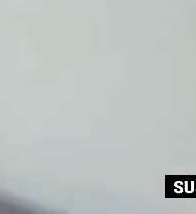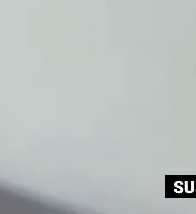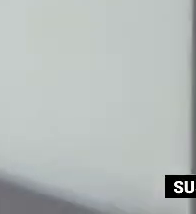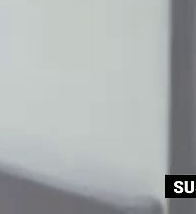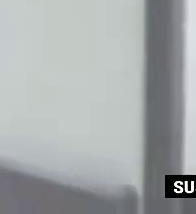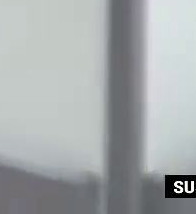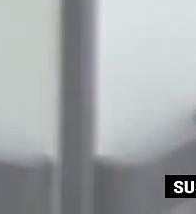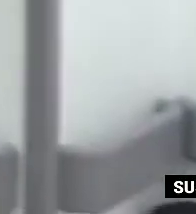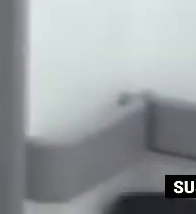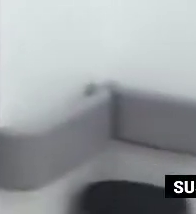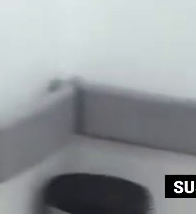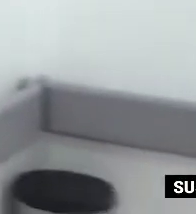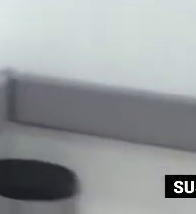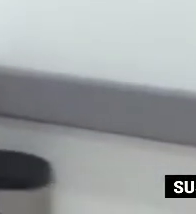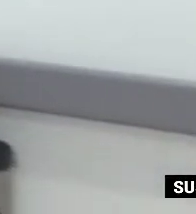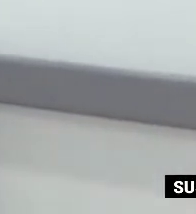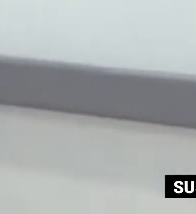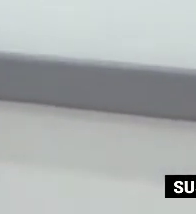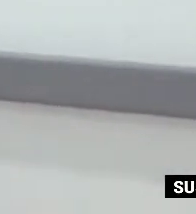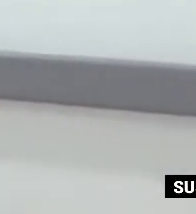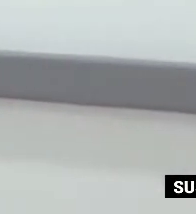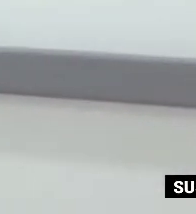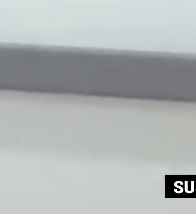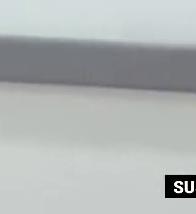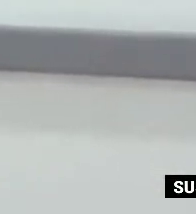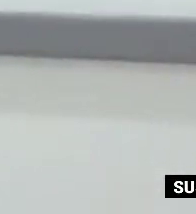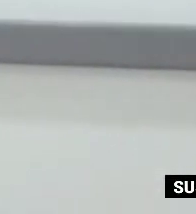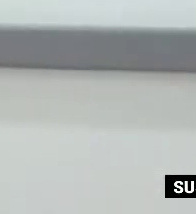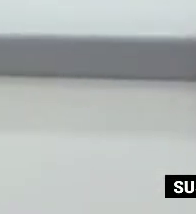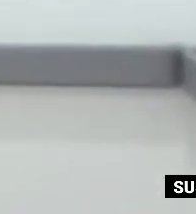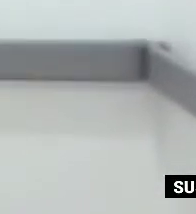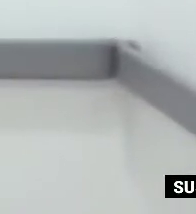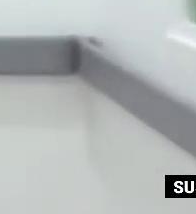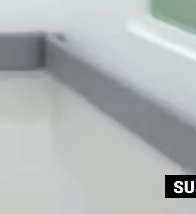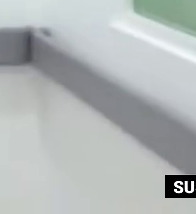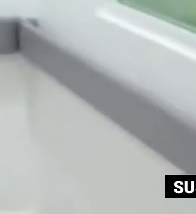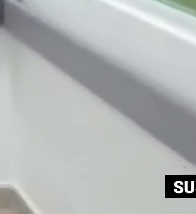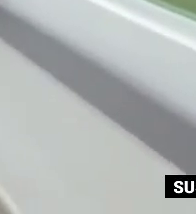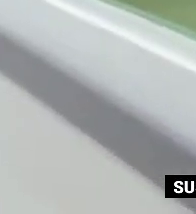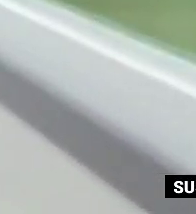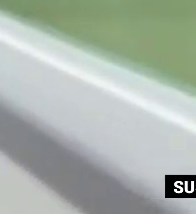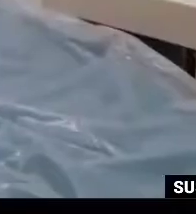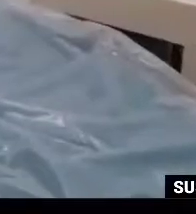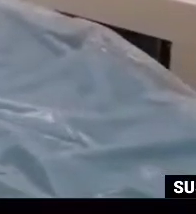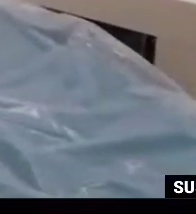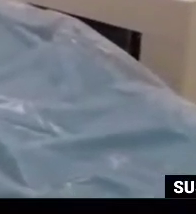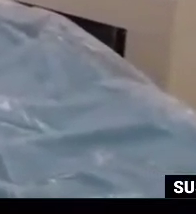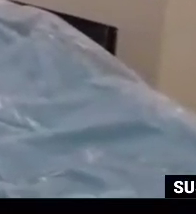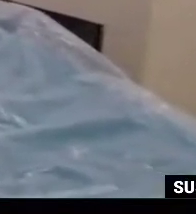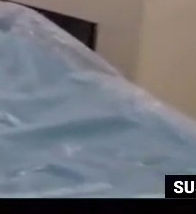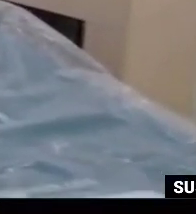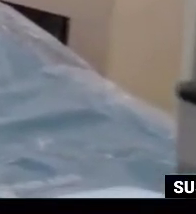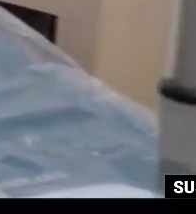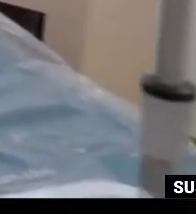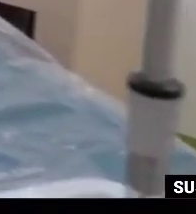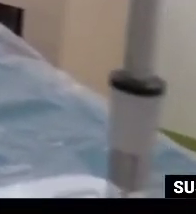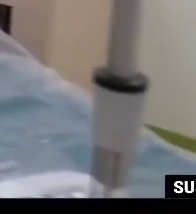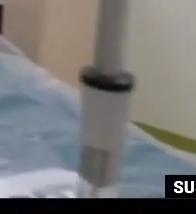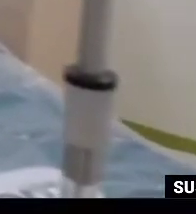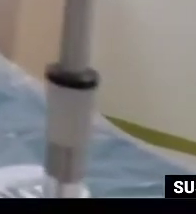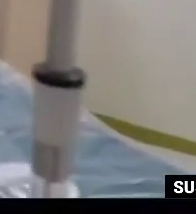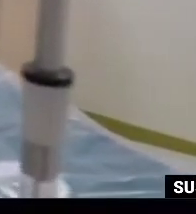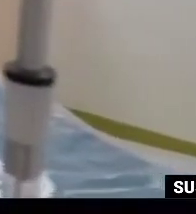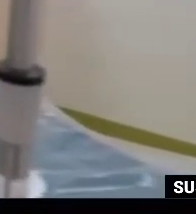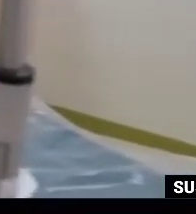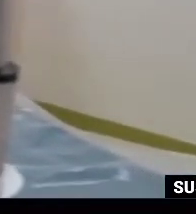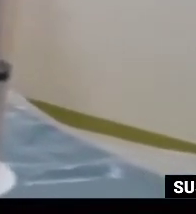Sí, por un momento. Vamos a atender partos solamente, nos vamos a venir en la consulta externa, como le decía,